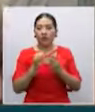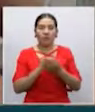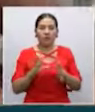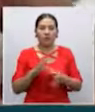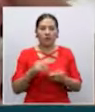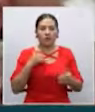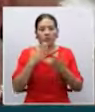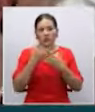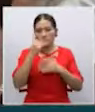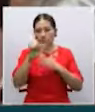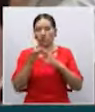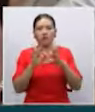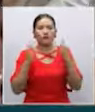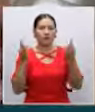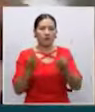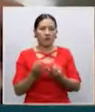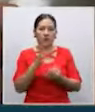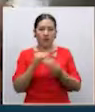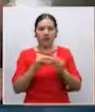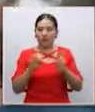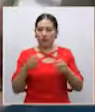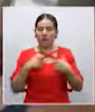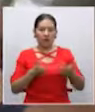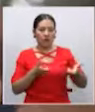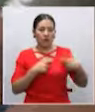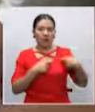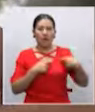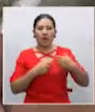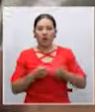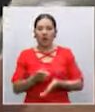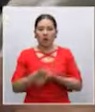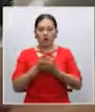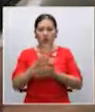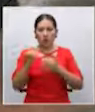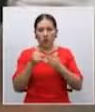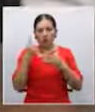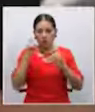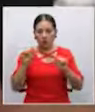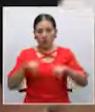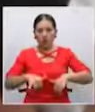su familia y obviamente su credencial de honor para que pueda estar él todos los días aquí presente.